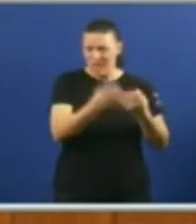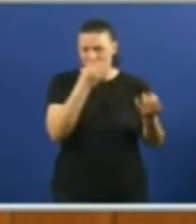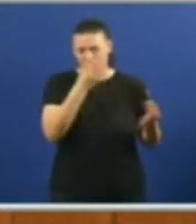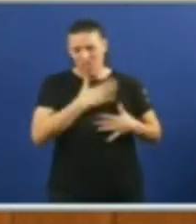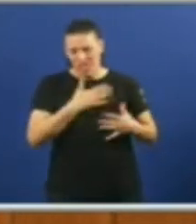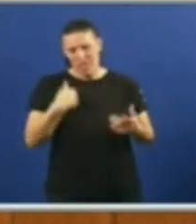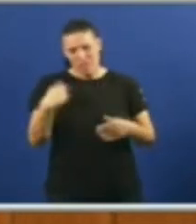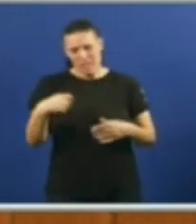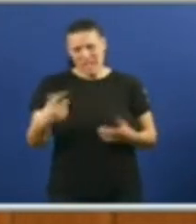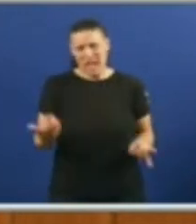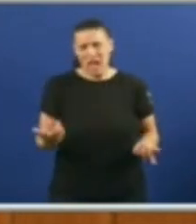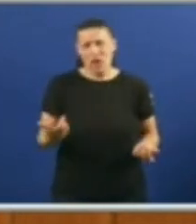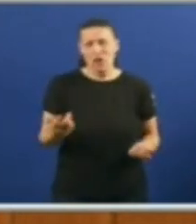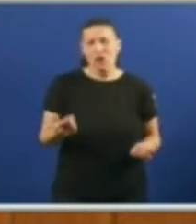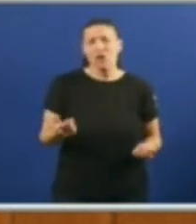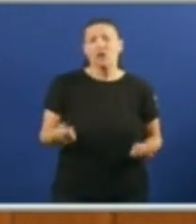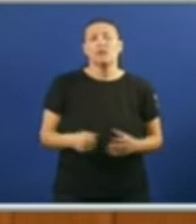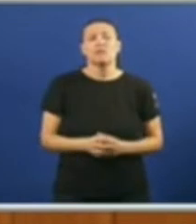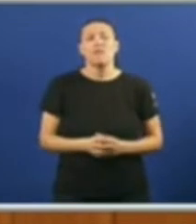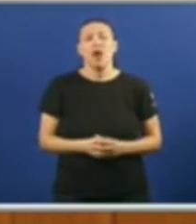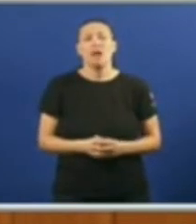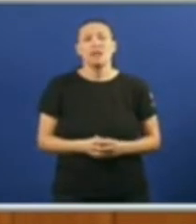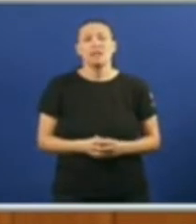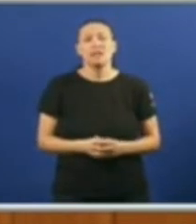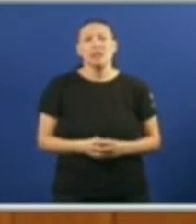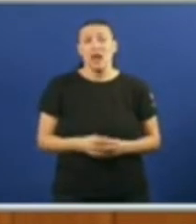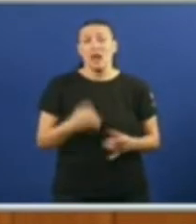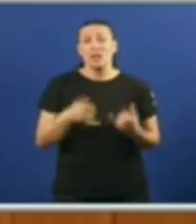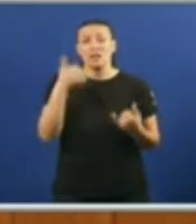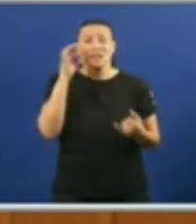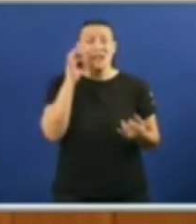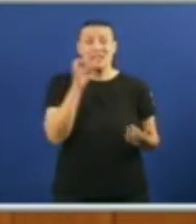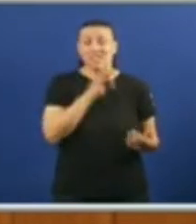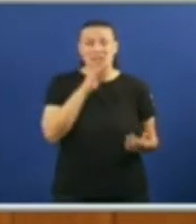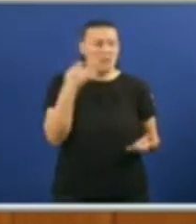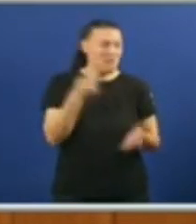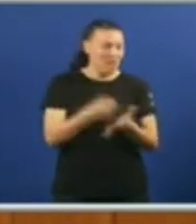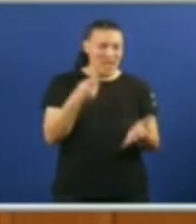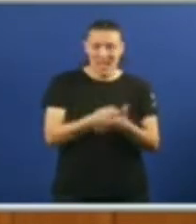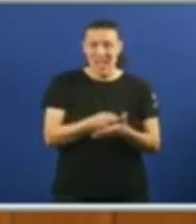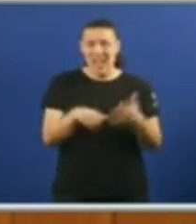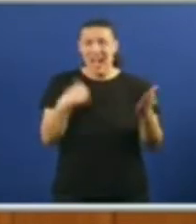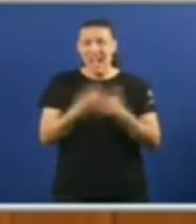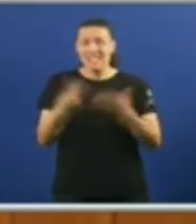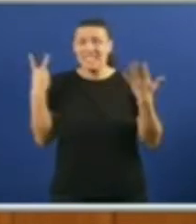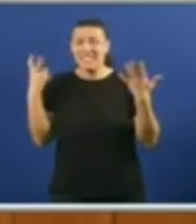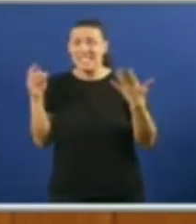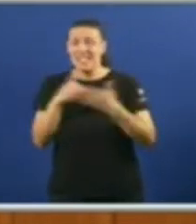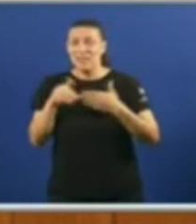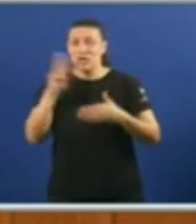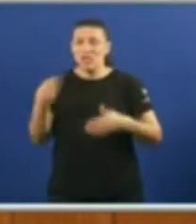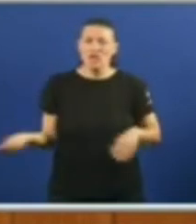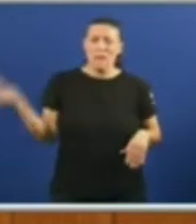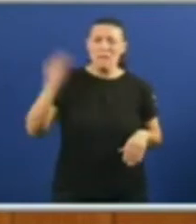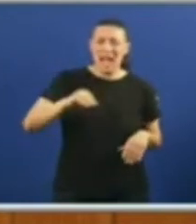ao Partido Popular, que vai facer que os galegos e galegas teñamos que pagar até 70 millóns de euros